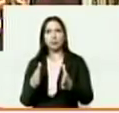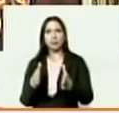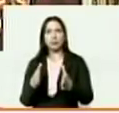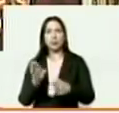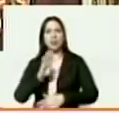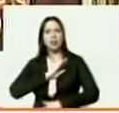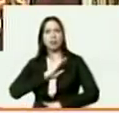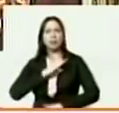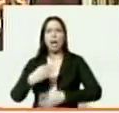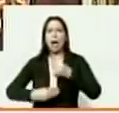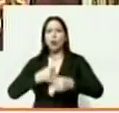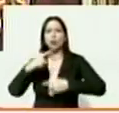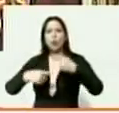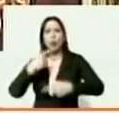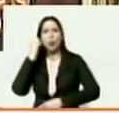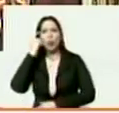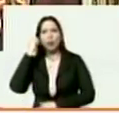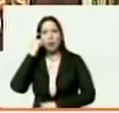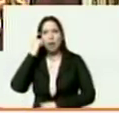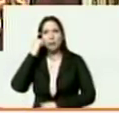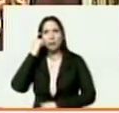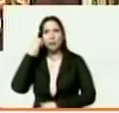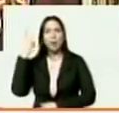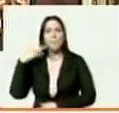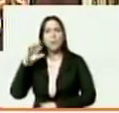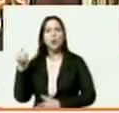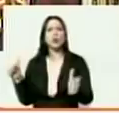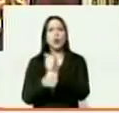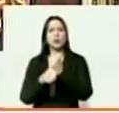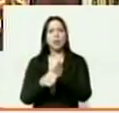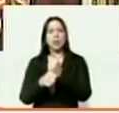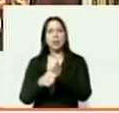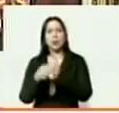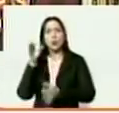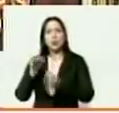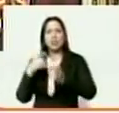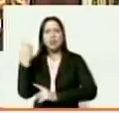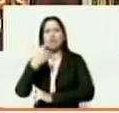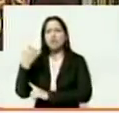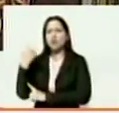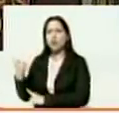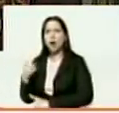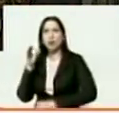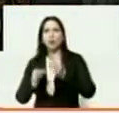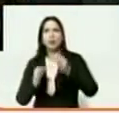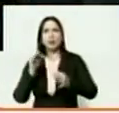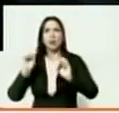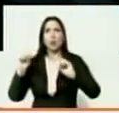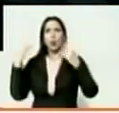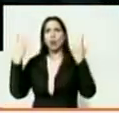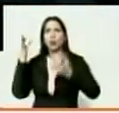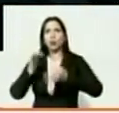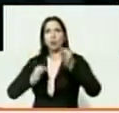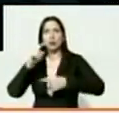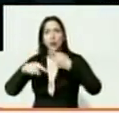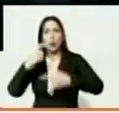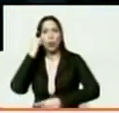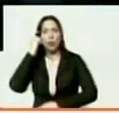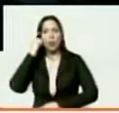cada día por conseguir justicia, por buscar justicia, por lograr la justicia, cada día,